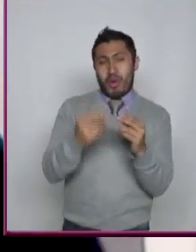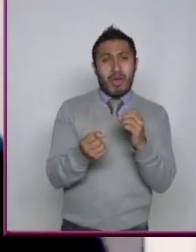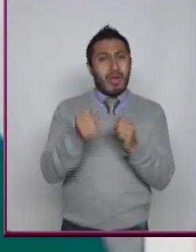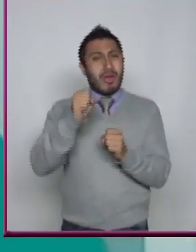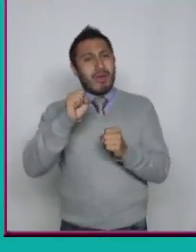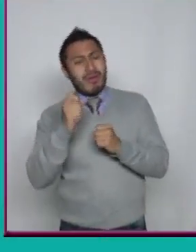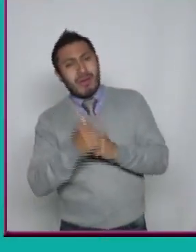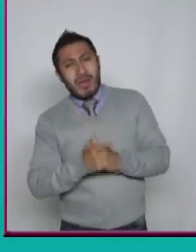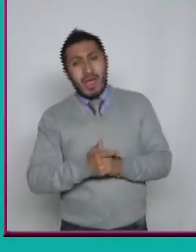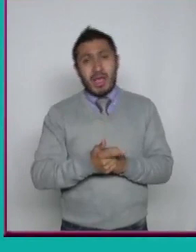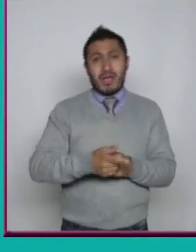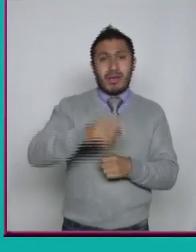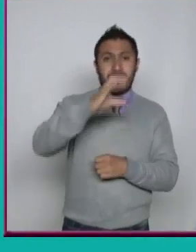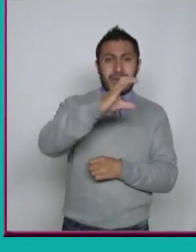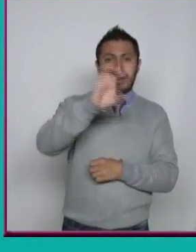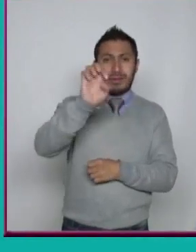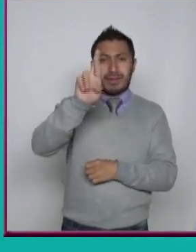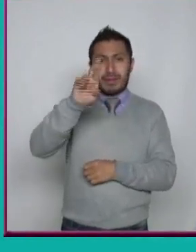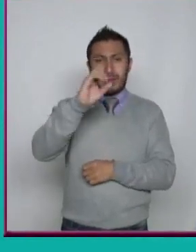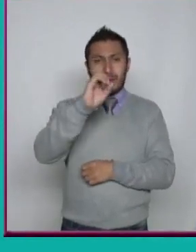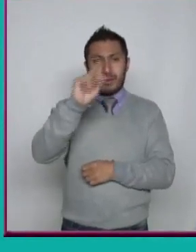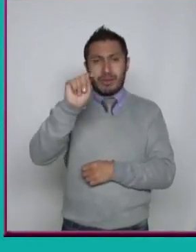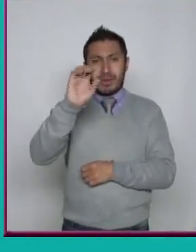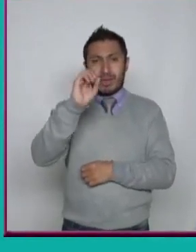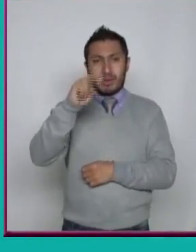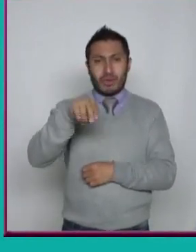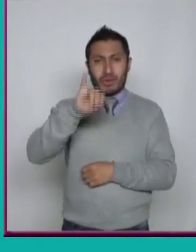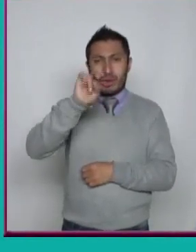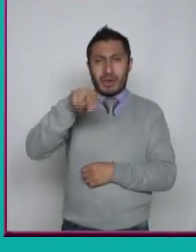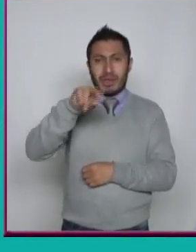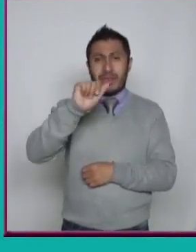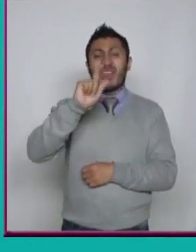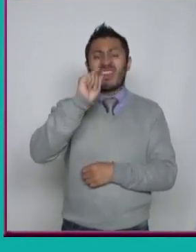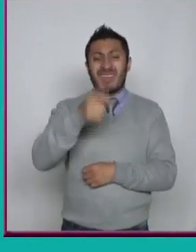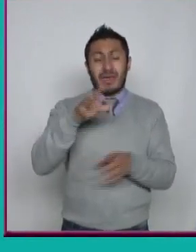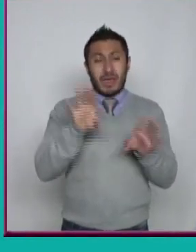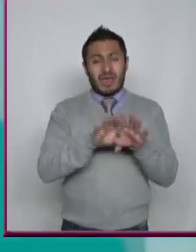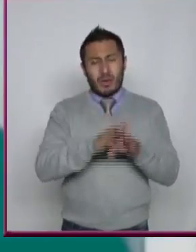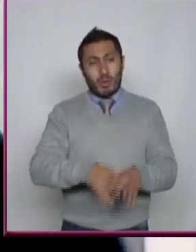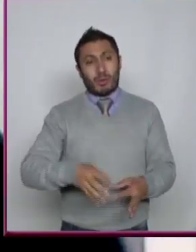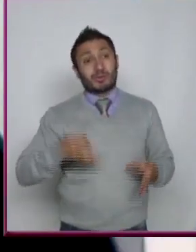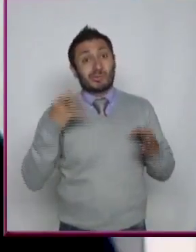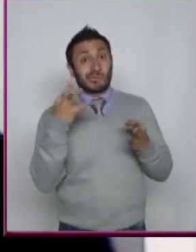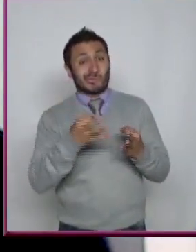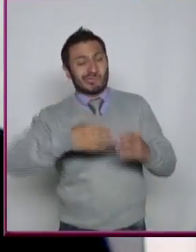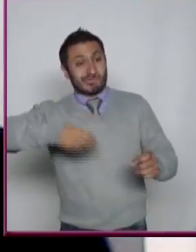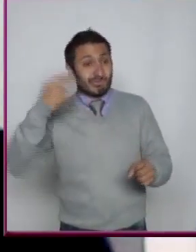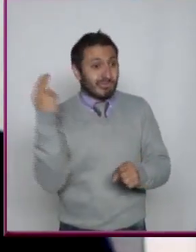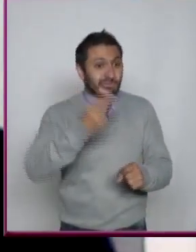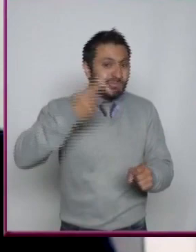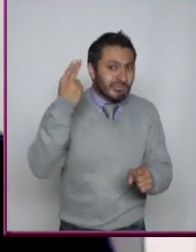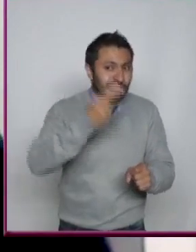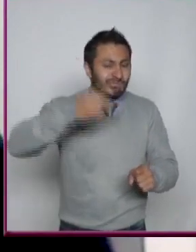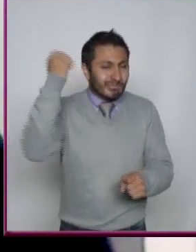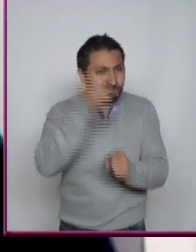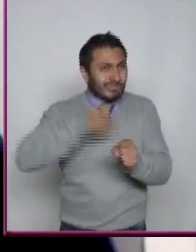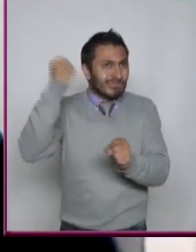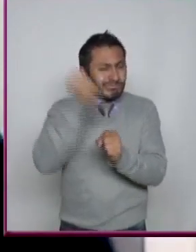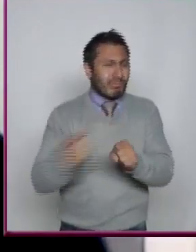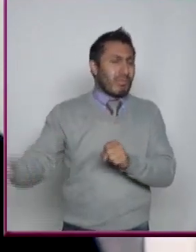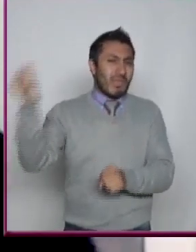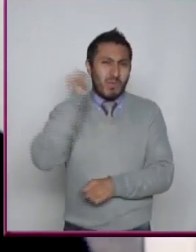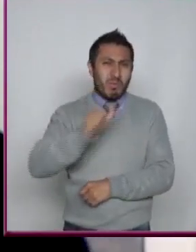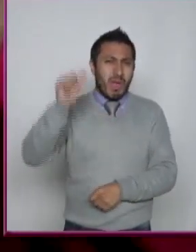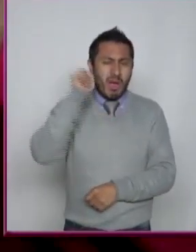sustancia conocida como serotonina, lo que nos lleva de alguna manera a obsesionarnos con esa persona, a estarla pensando todo